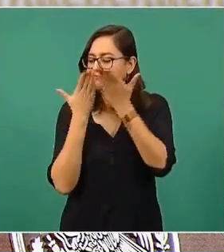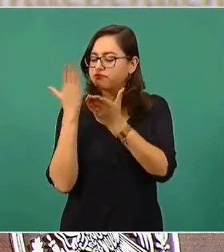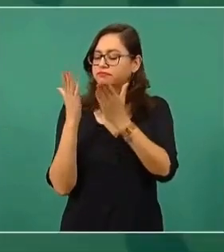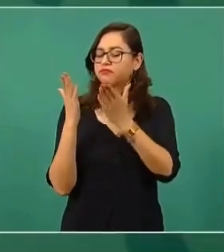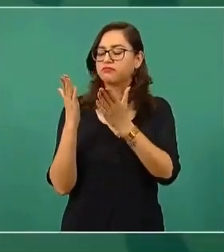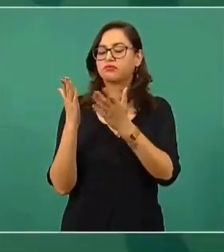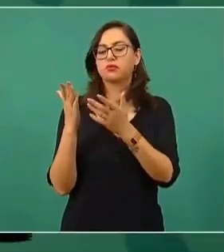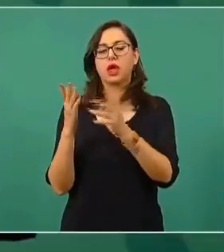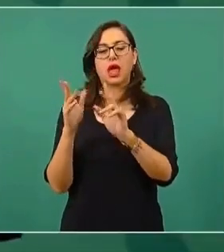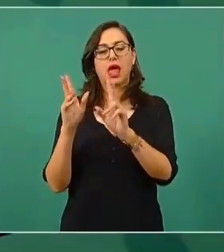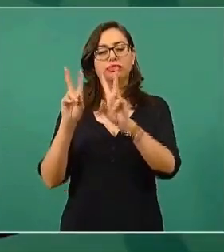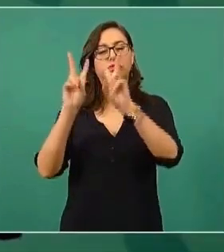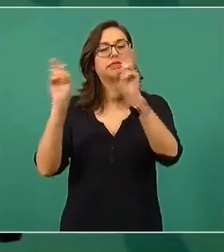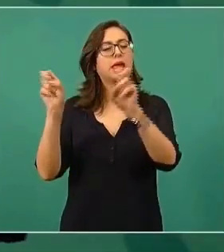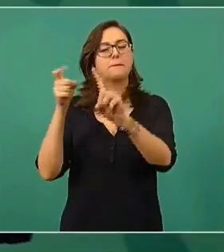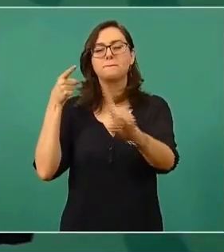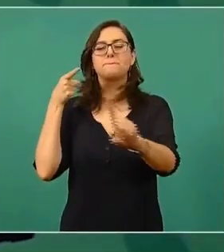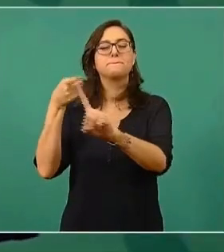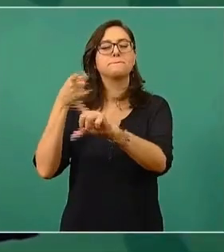era cómo